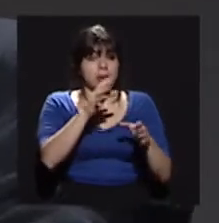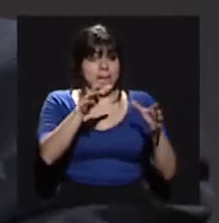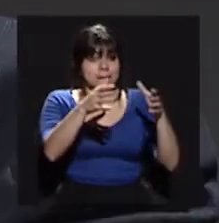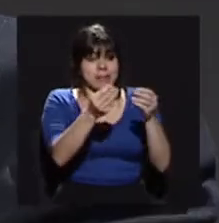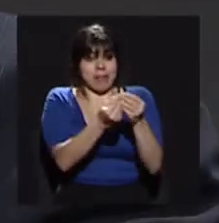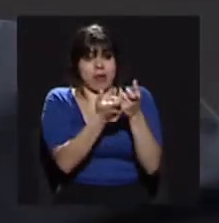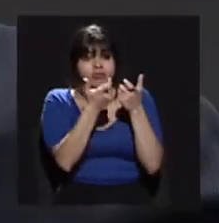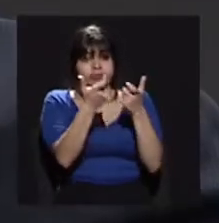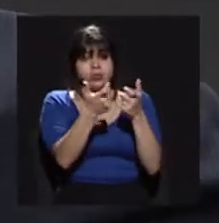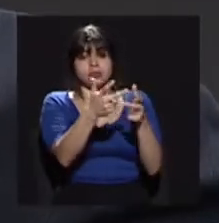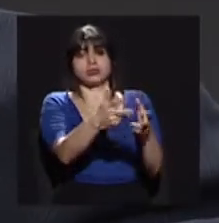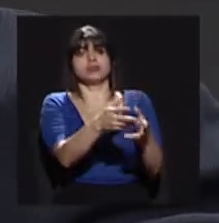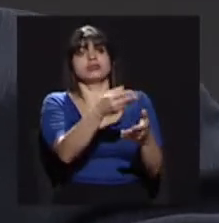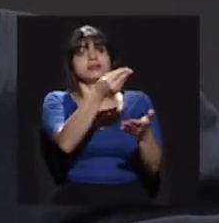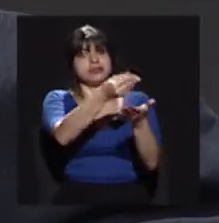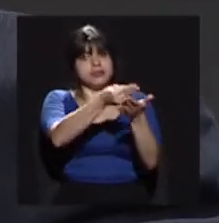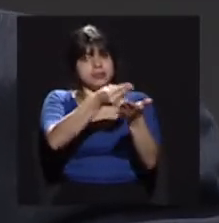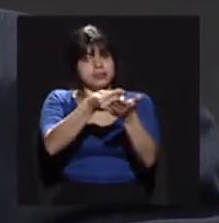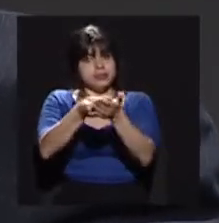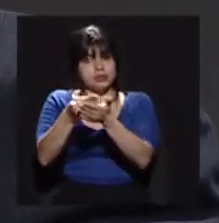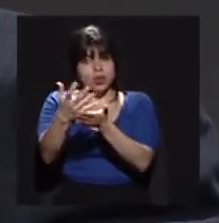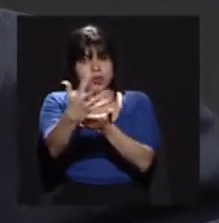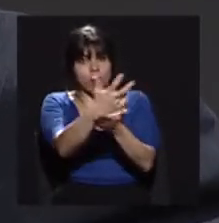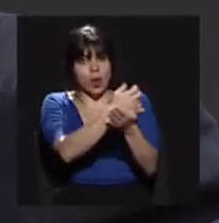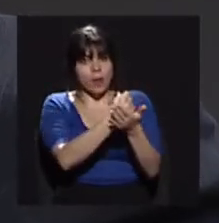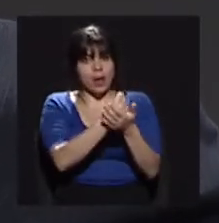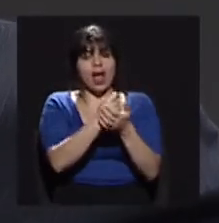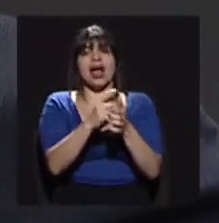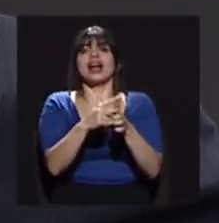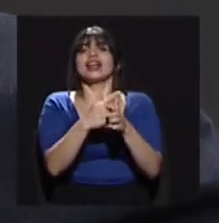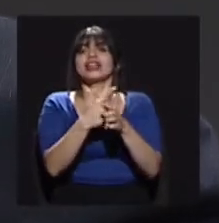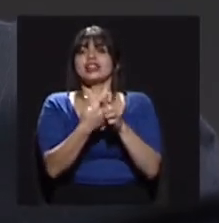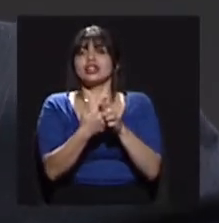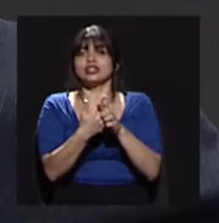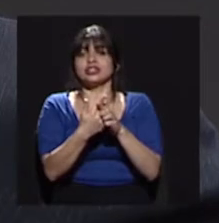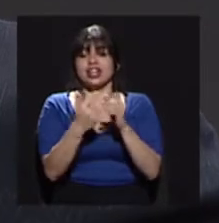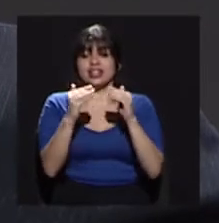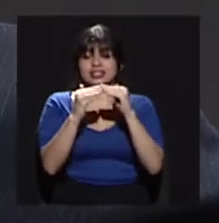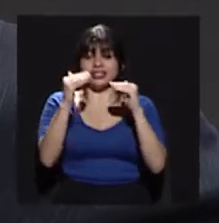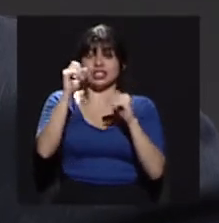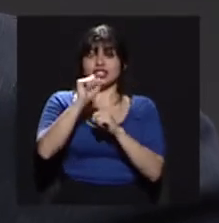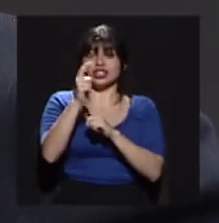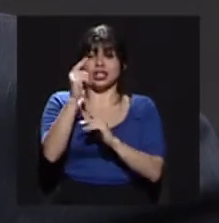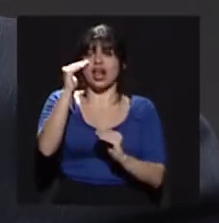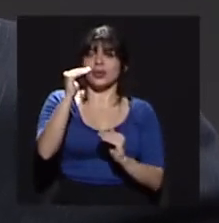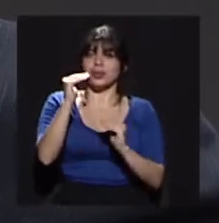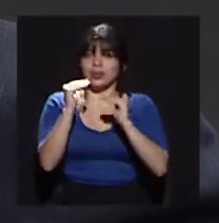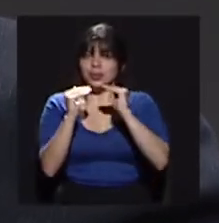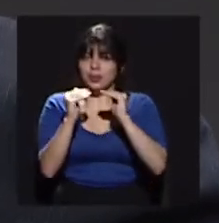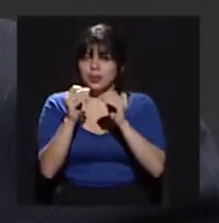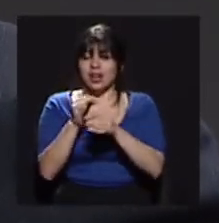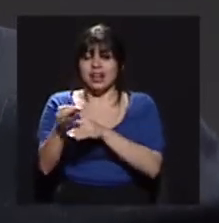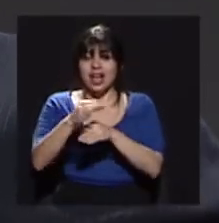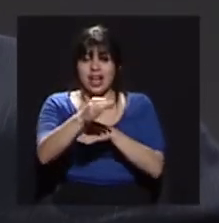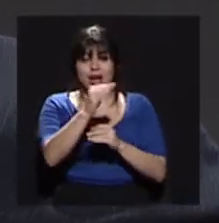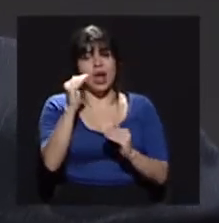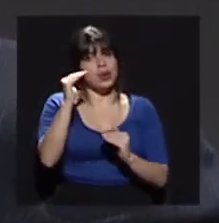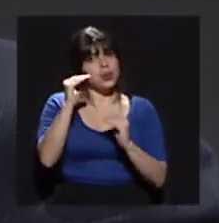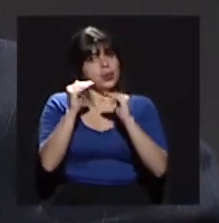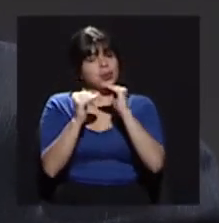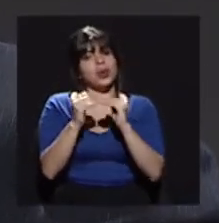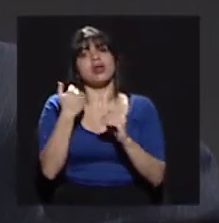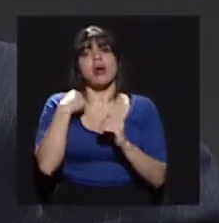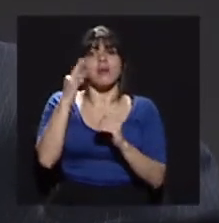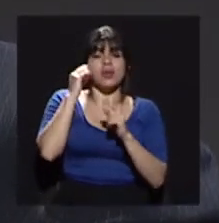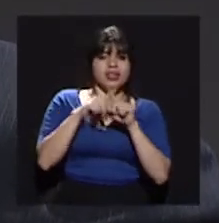pues obviamente hay ahí un achicamiento de las brechas sociales regionales y de género que se han